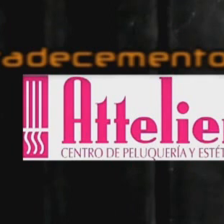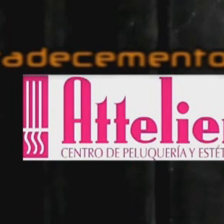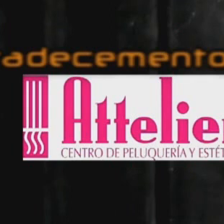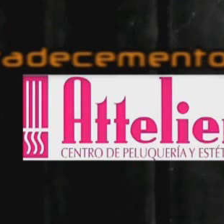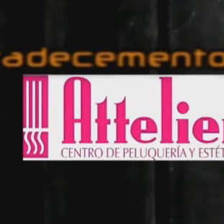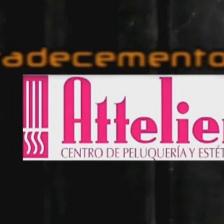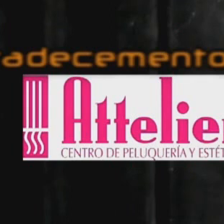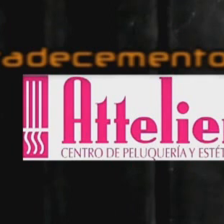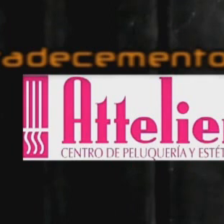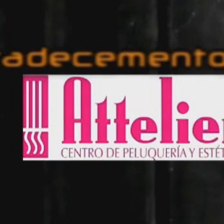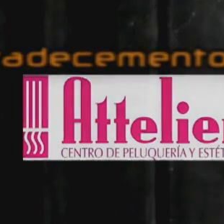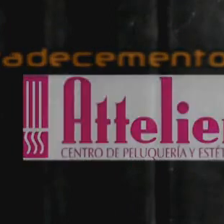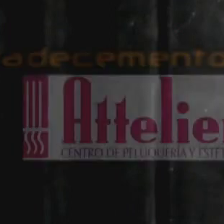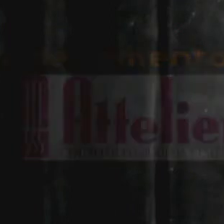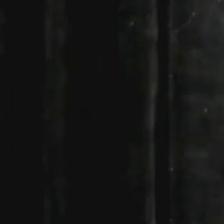seguirnos